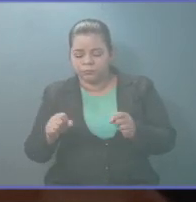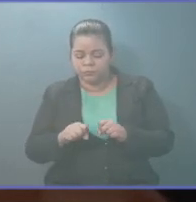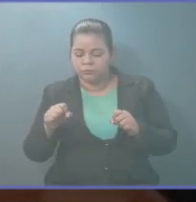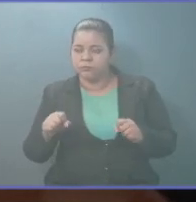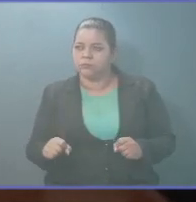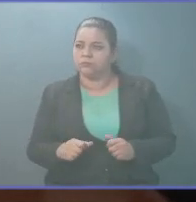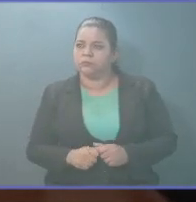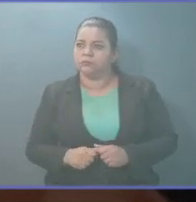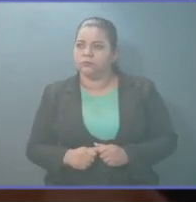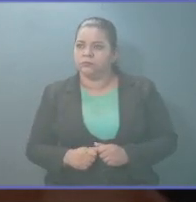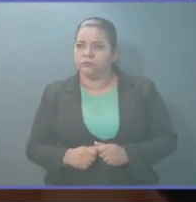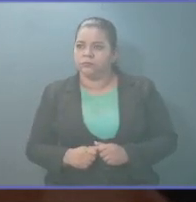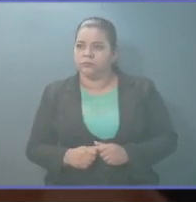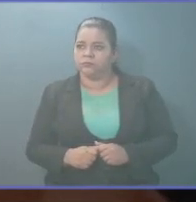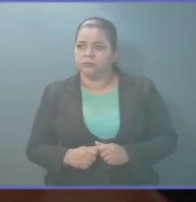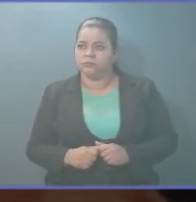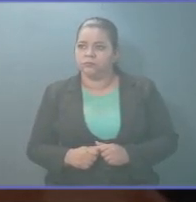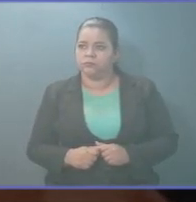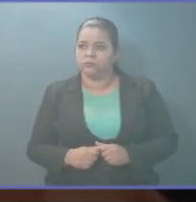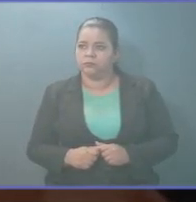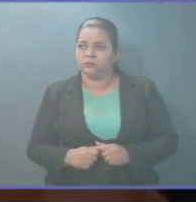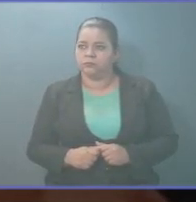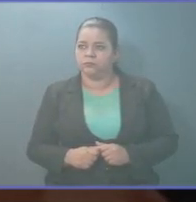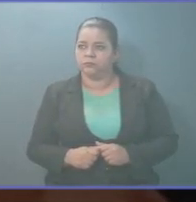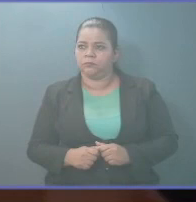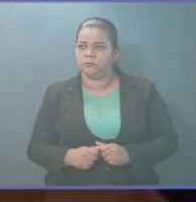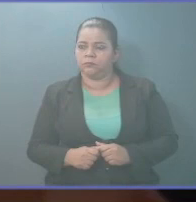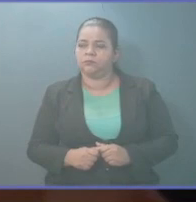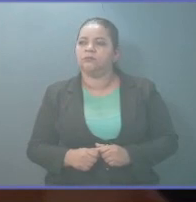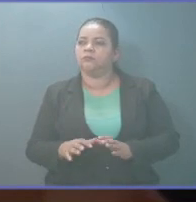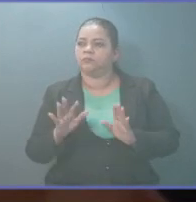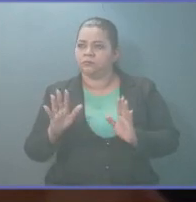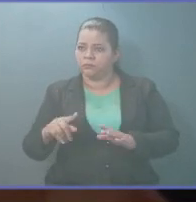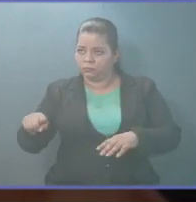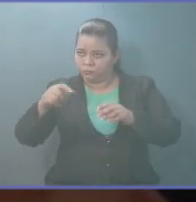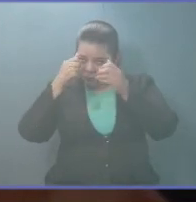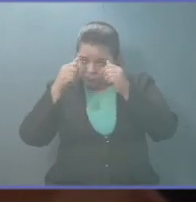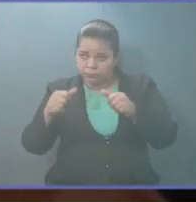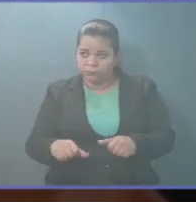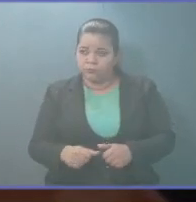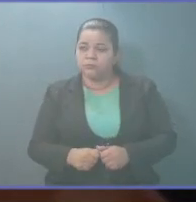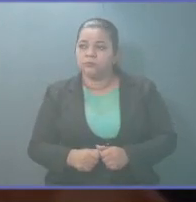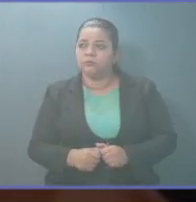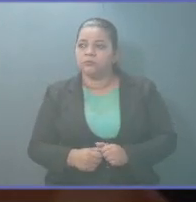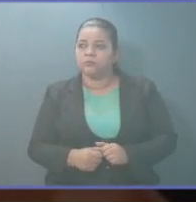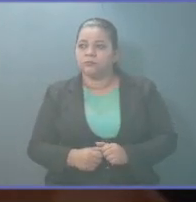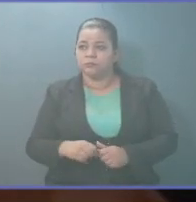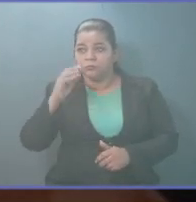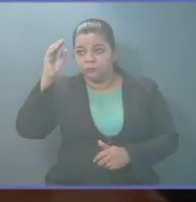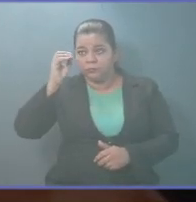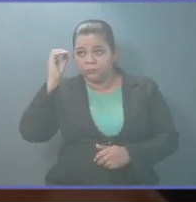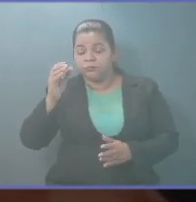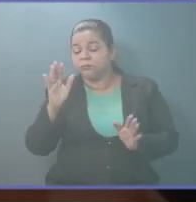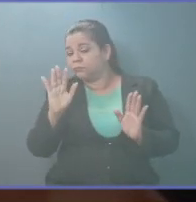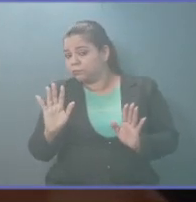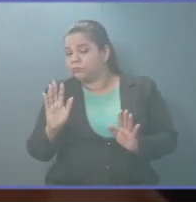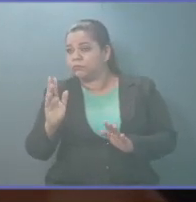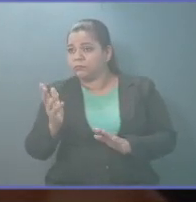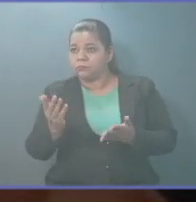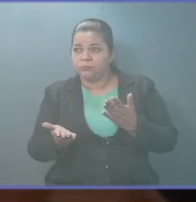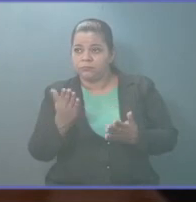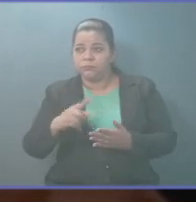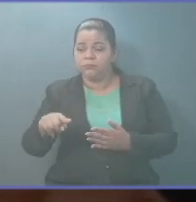crítica. Gracias. A consideración esta observación. Quizás para ubicarlos en el contexto,